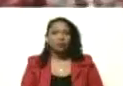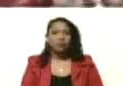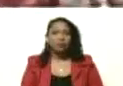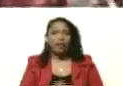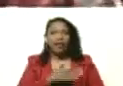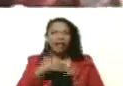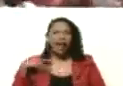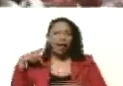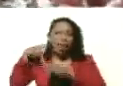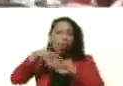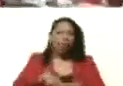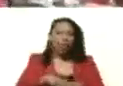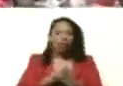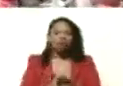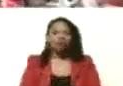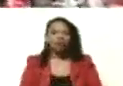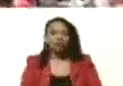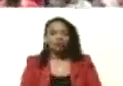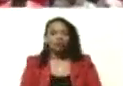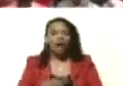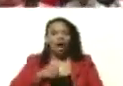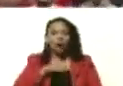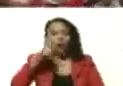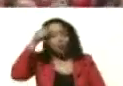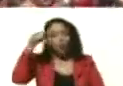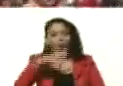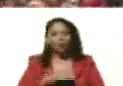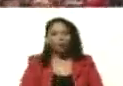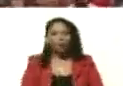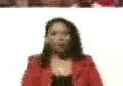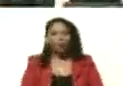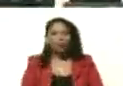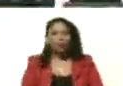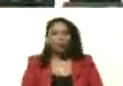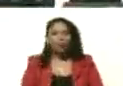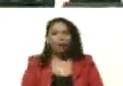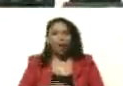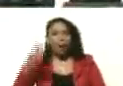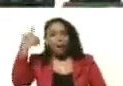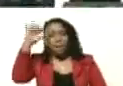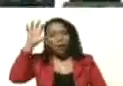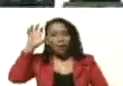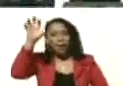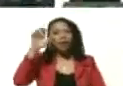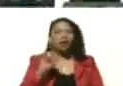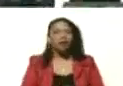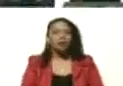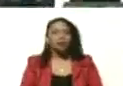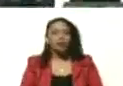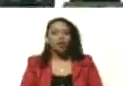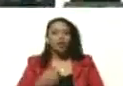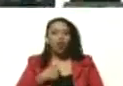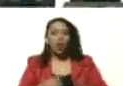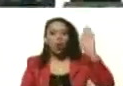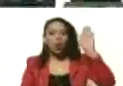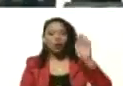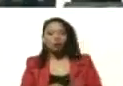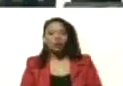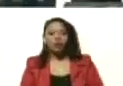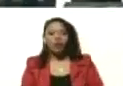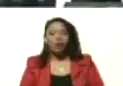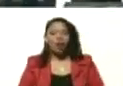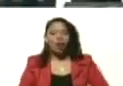quieren someter a nuestro pueblo. Por la patria, lo juro.